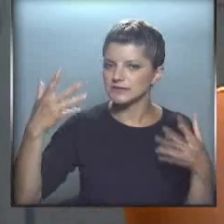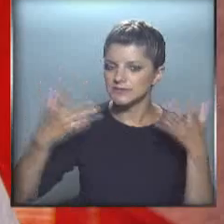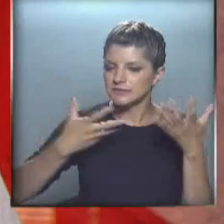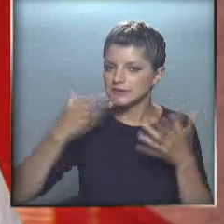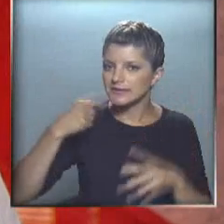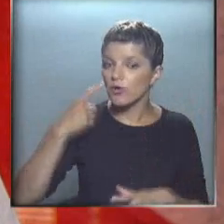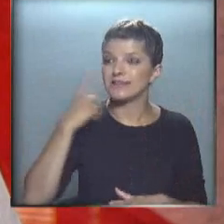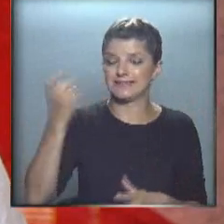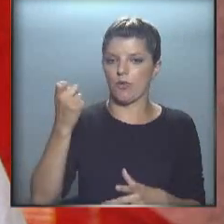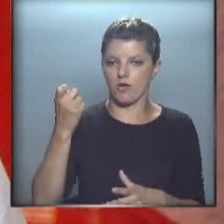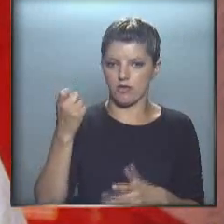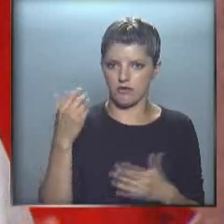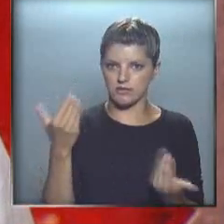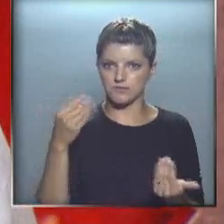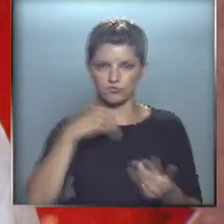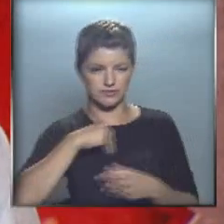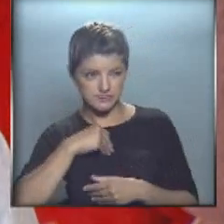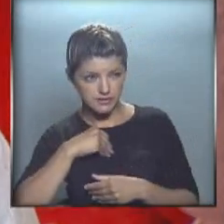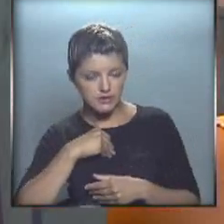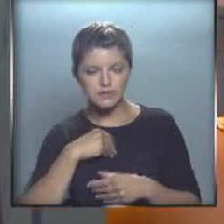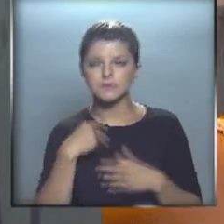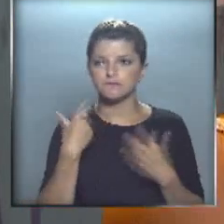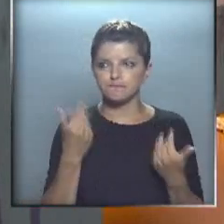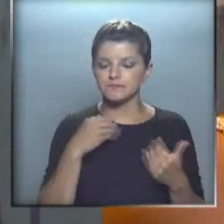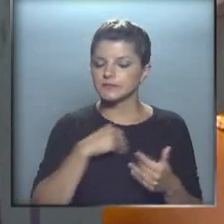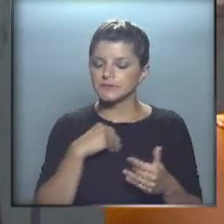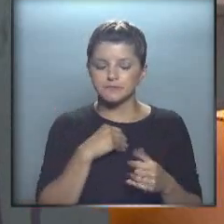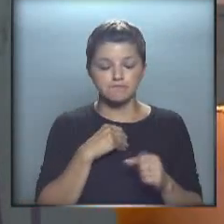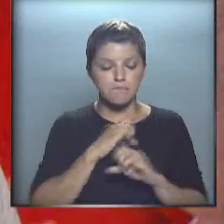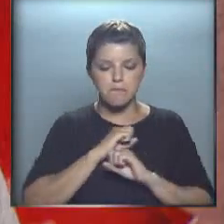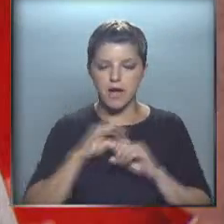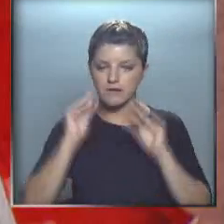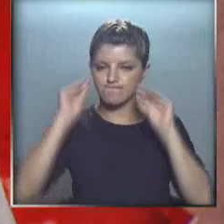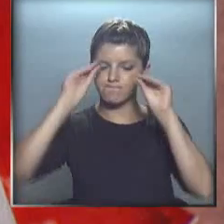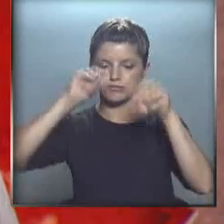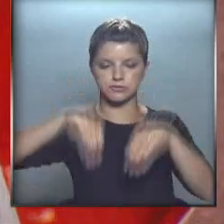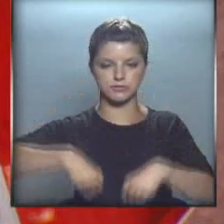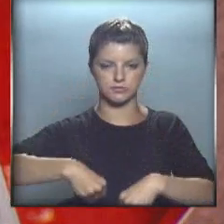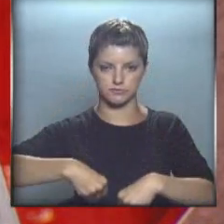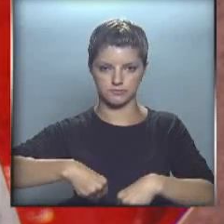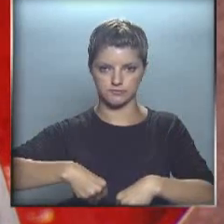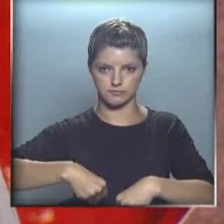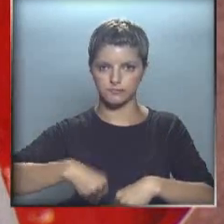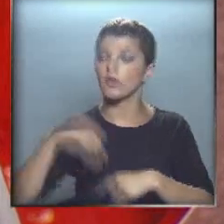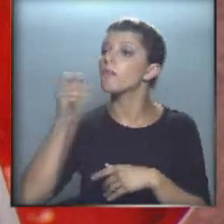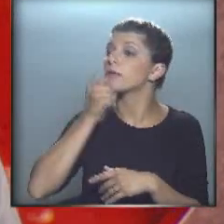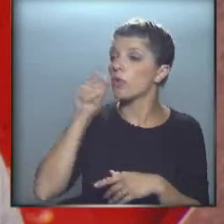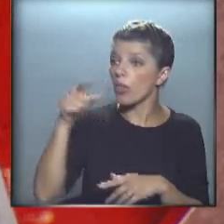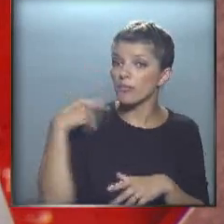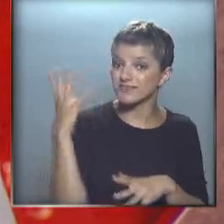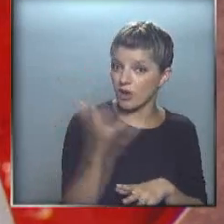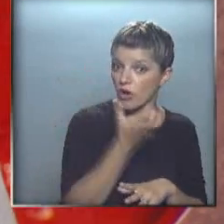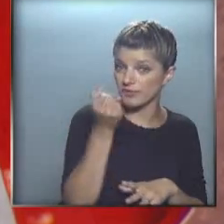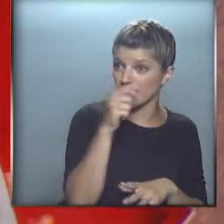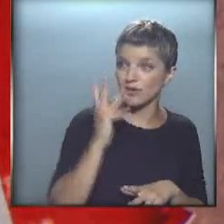papás. ¿Qué sentiste? Eso. ¿Qué sentí con eso? Sí. Sentí una gran frustración. Y al encontrar tus